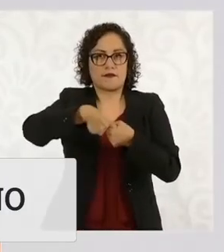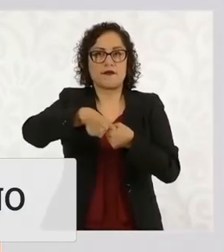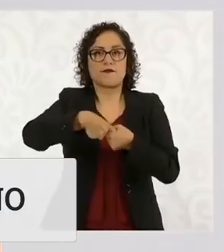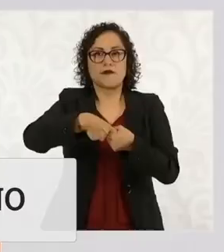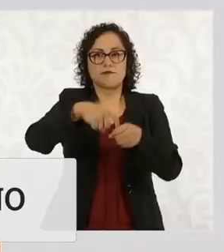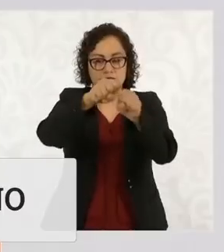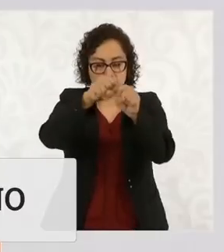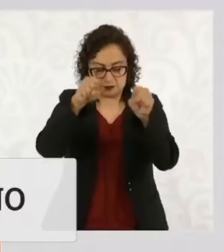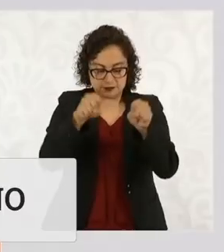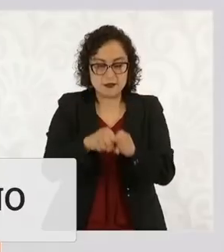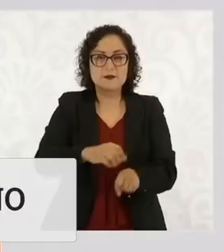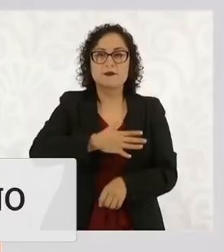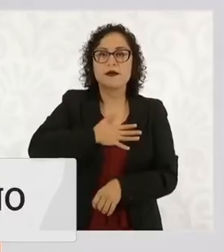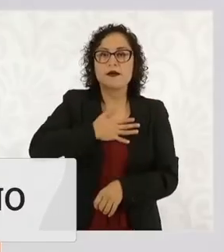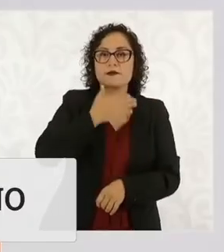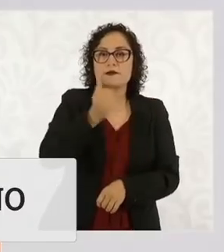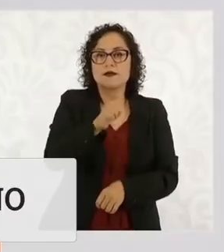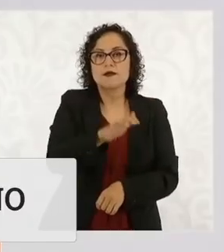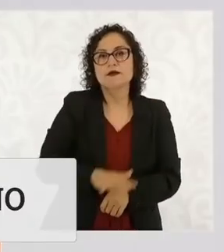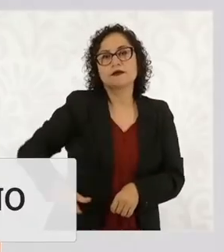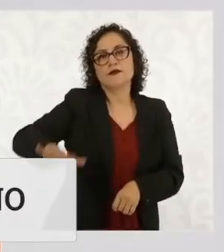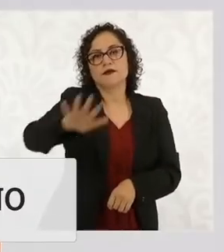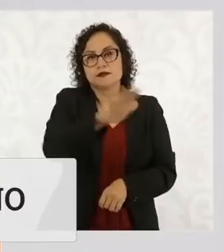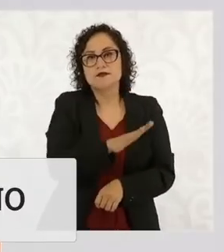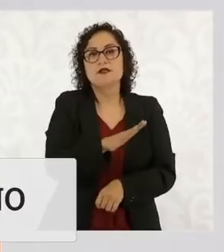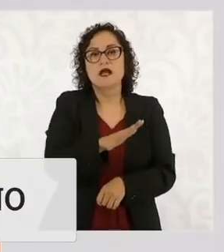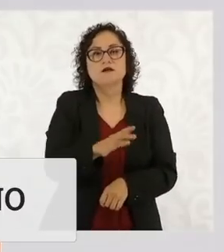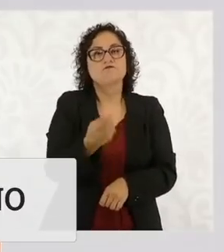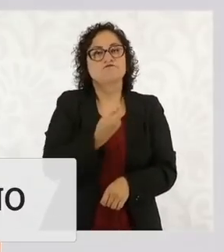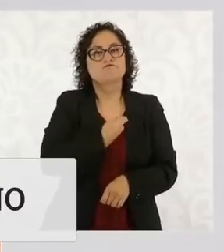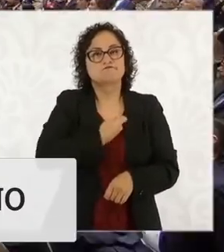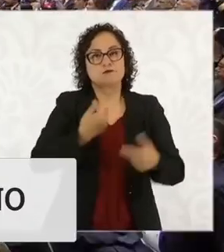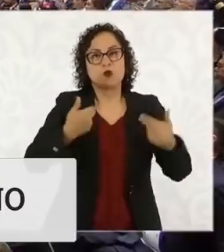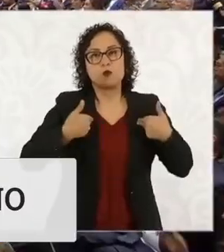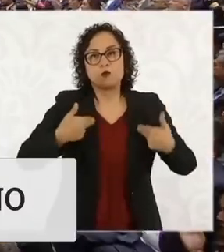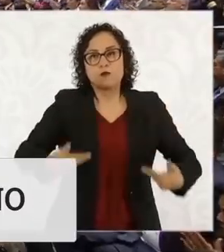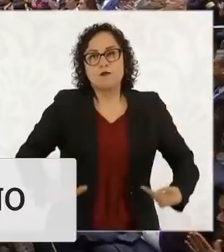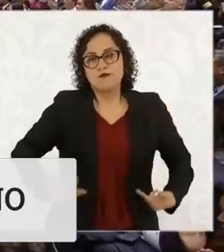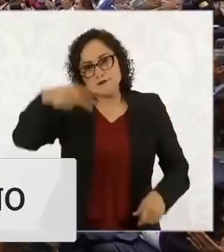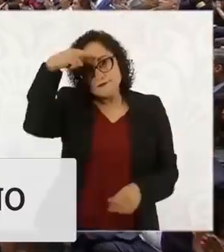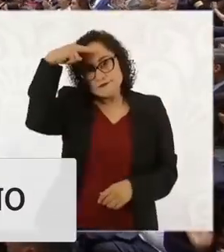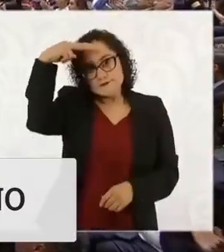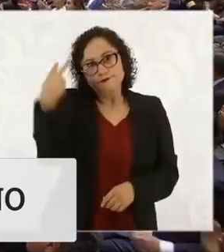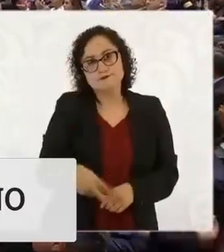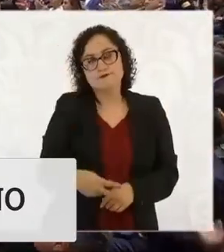que representa la visión del humanismo mexicano.